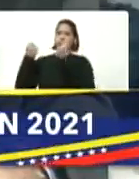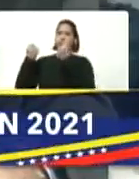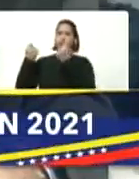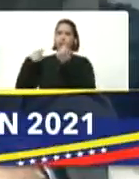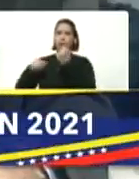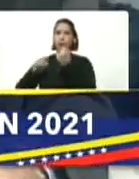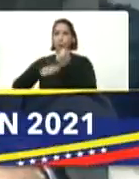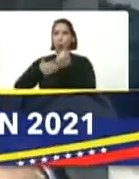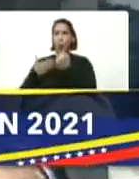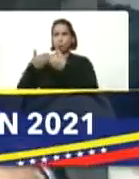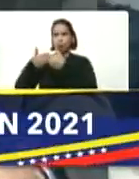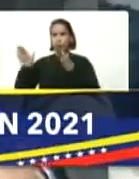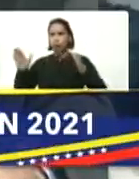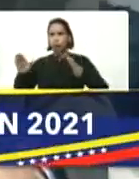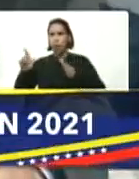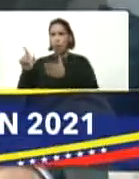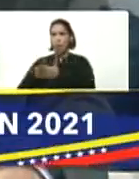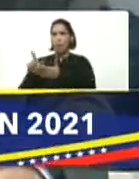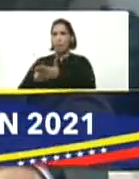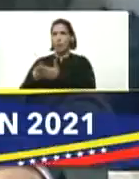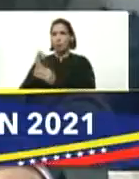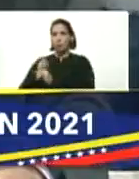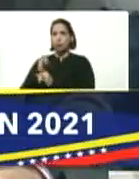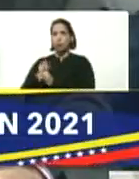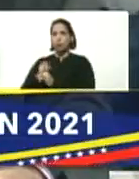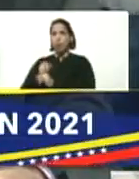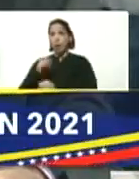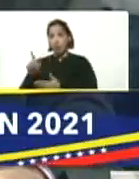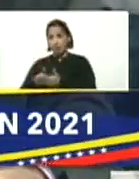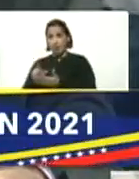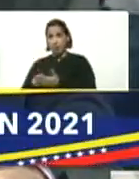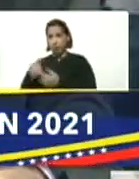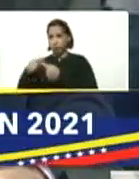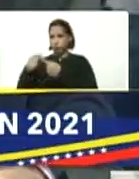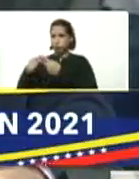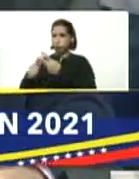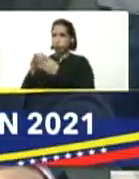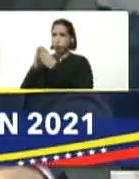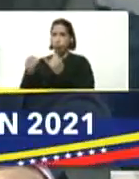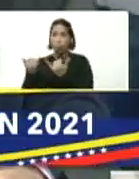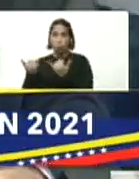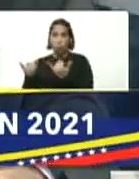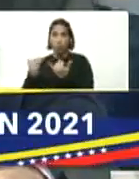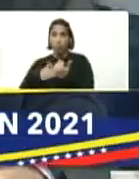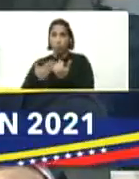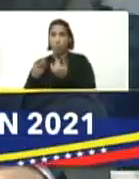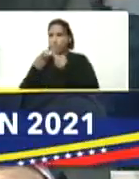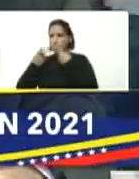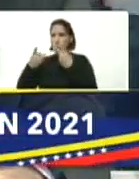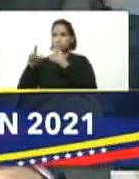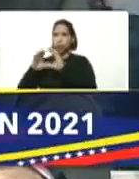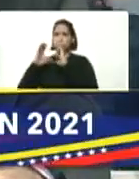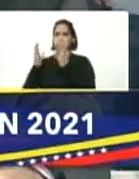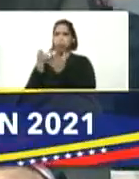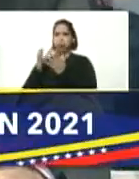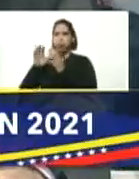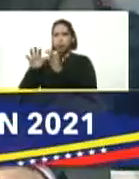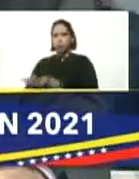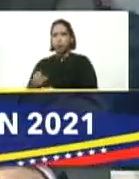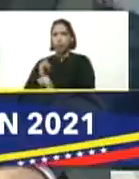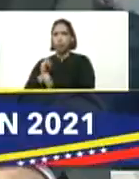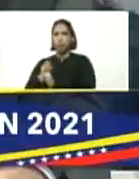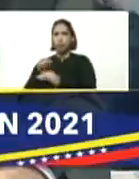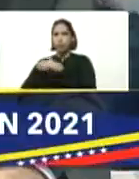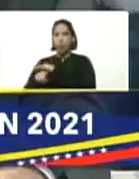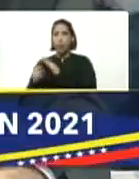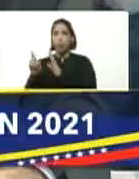podemos desbloquearlo con el libro digital. Los libros de Vladimir Acosta, los libros de Monte Ávila Editores en este momento están siendo digitalizados para estar en las